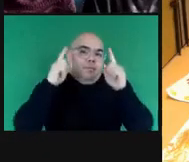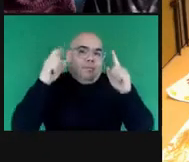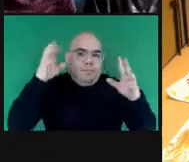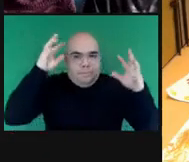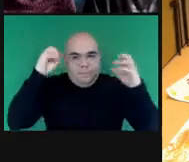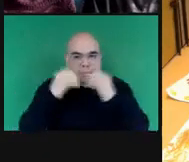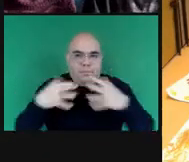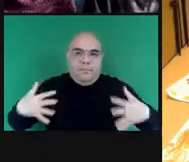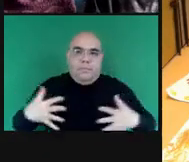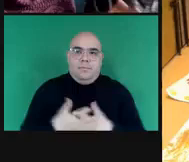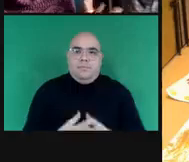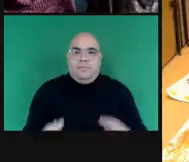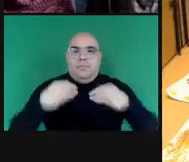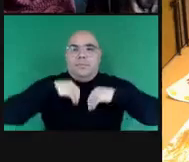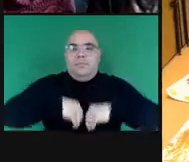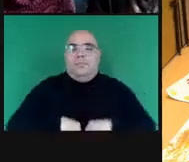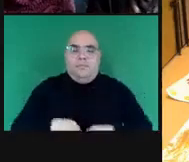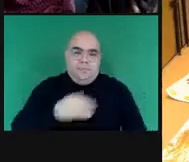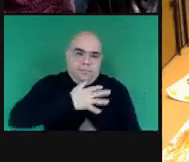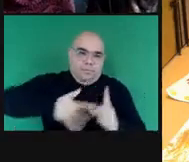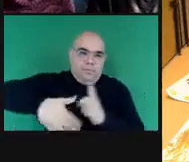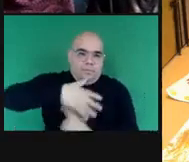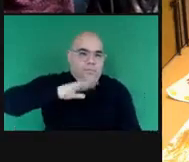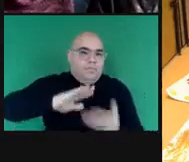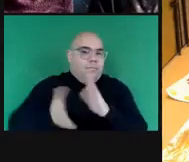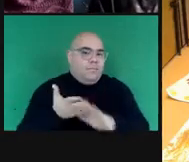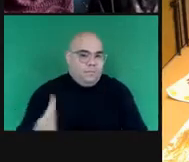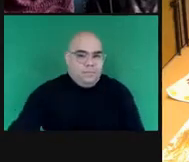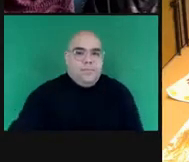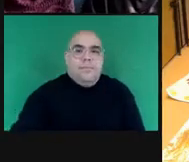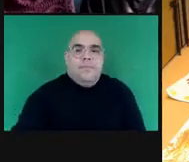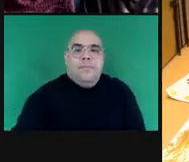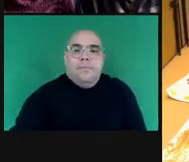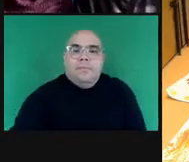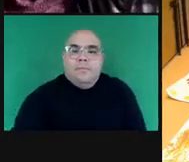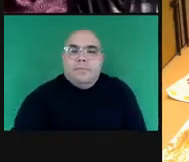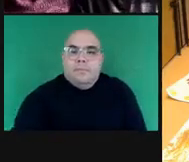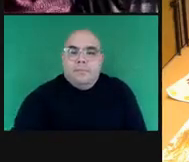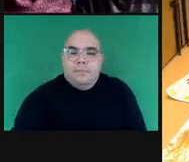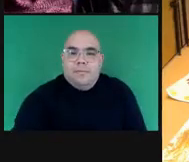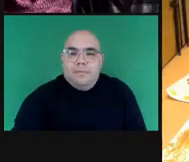de su comunidad. Fue muy chévere salir hasta a la calle